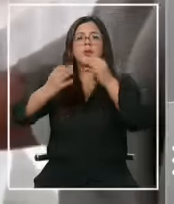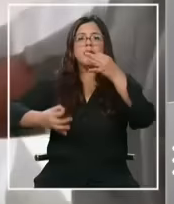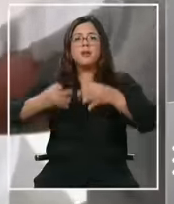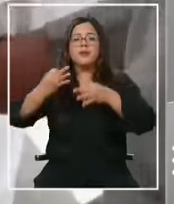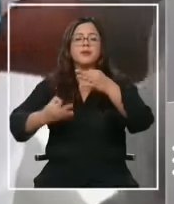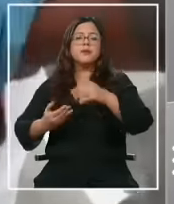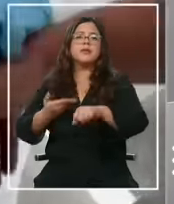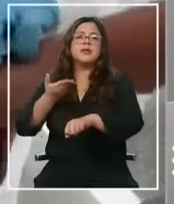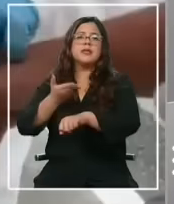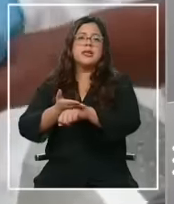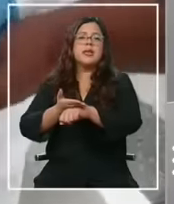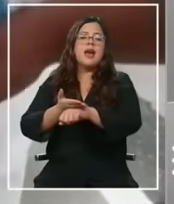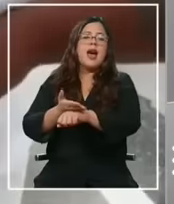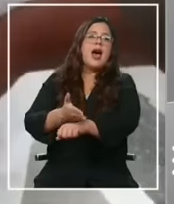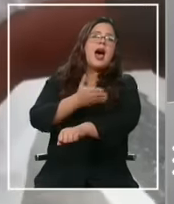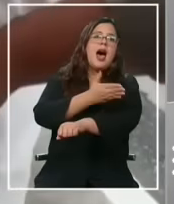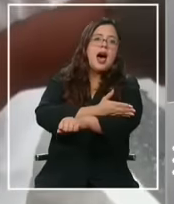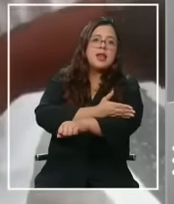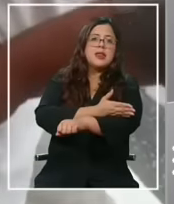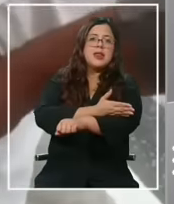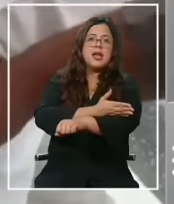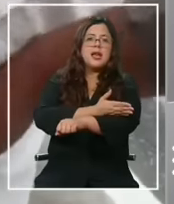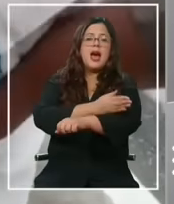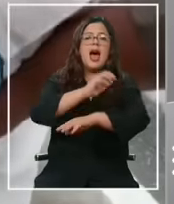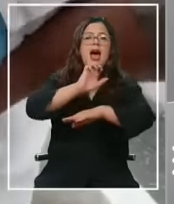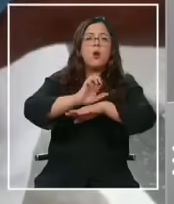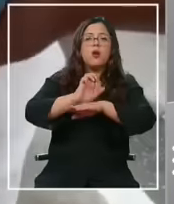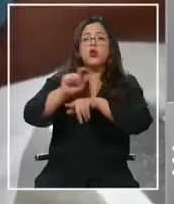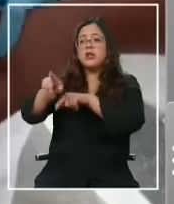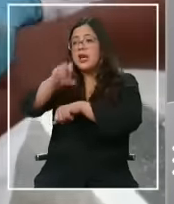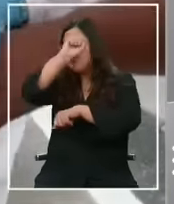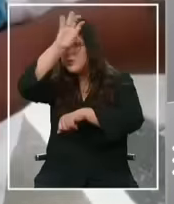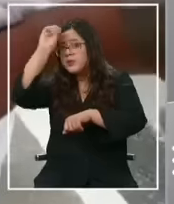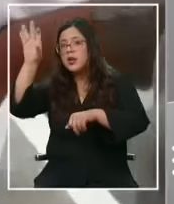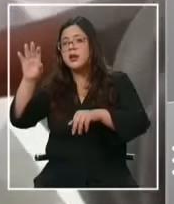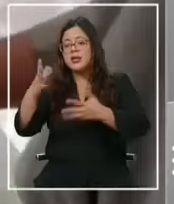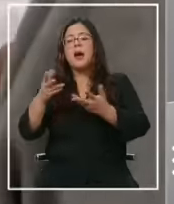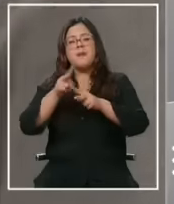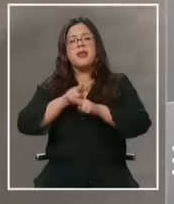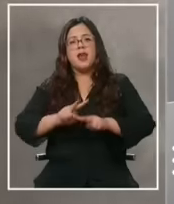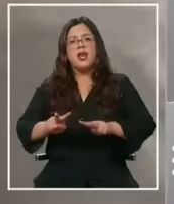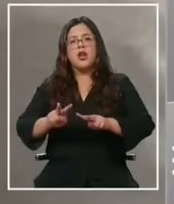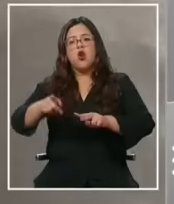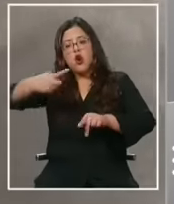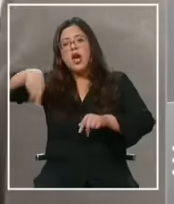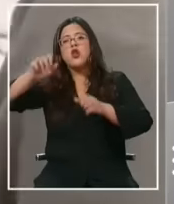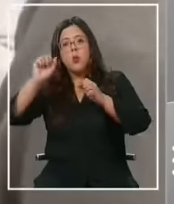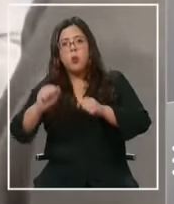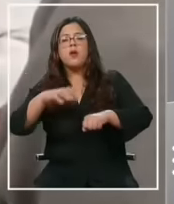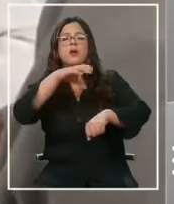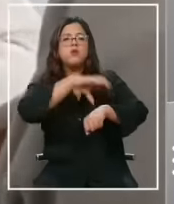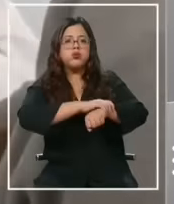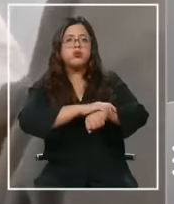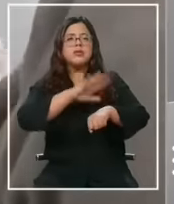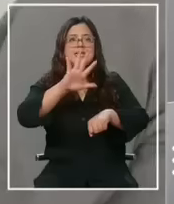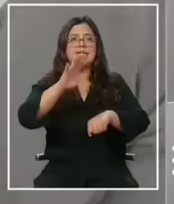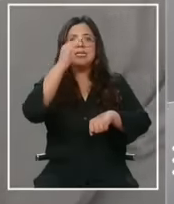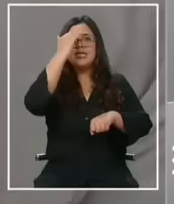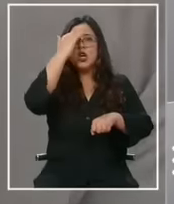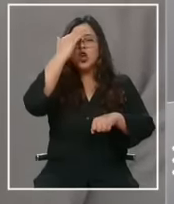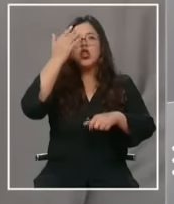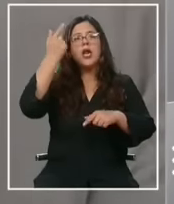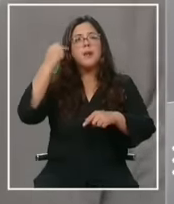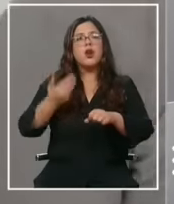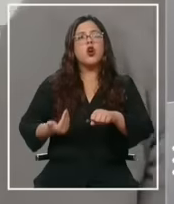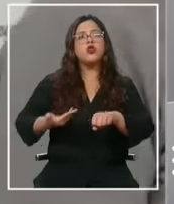previa y la requiriera Ecuador. Con Colombia podemos respirar un poco más porque Colombia puede retenerlo 5 días con el